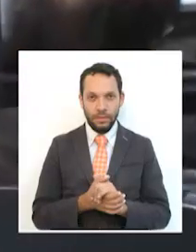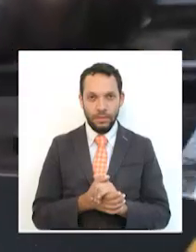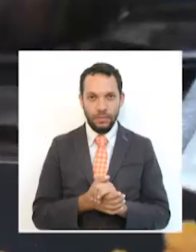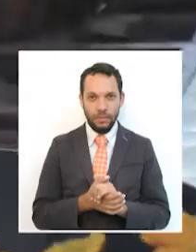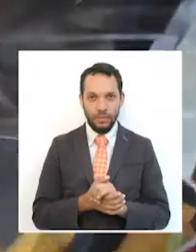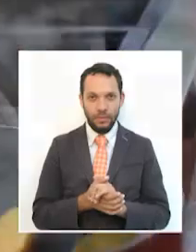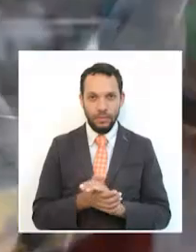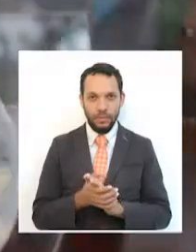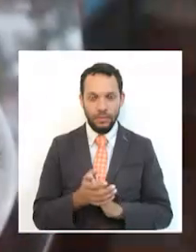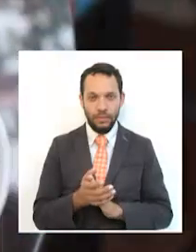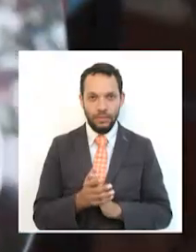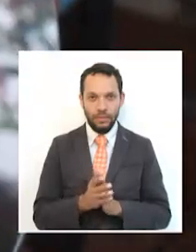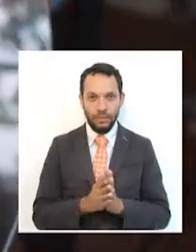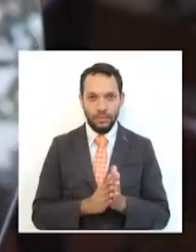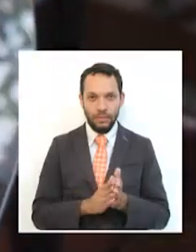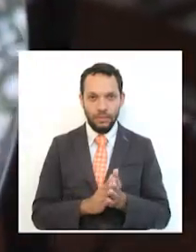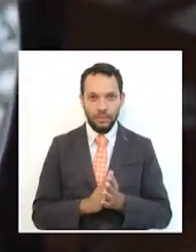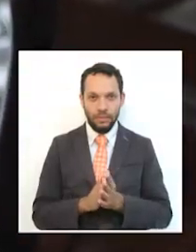ah